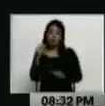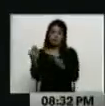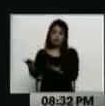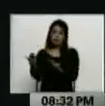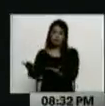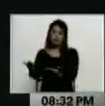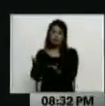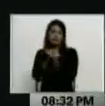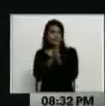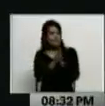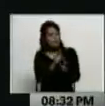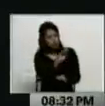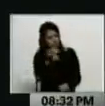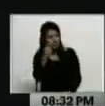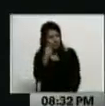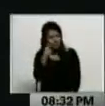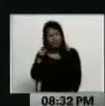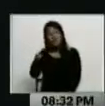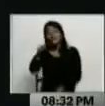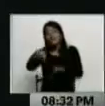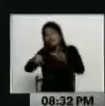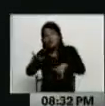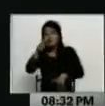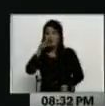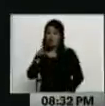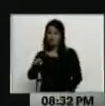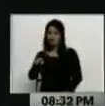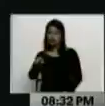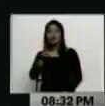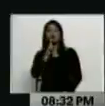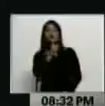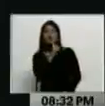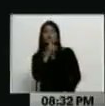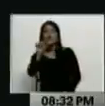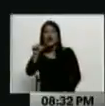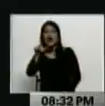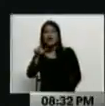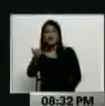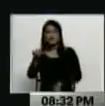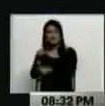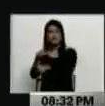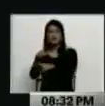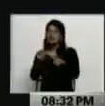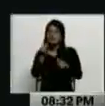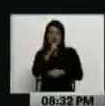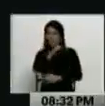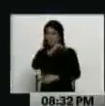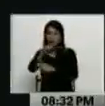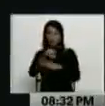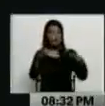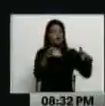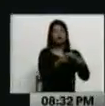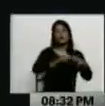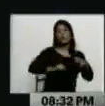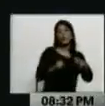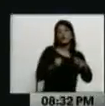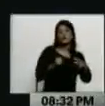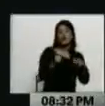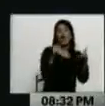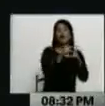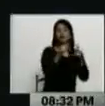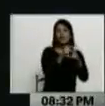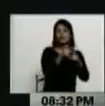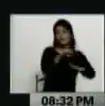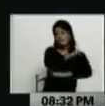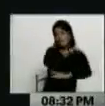años mango 13 años Alí Antonio Castellón por la policía del gobierno adeco de Rómulo